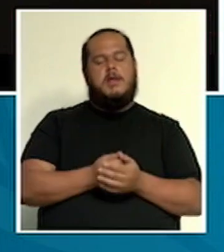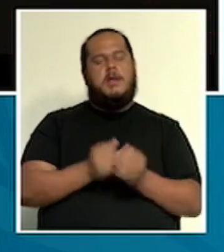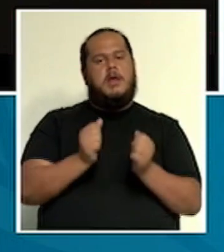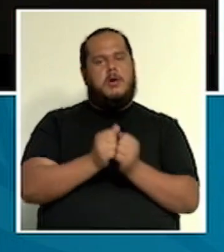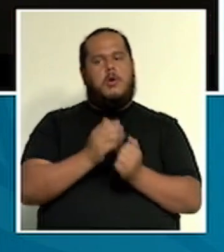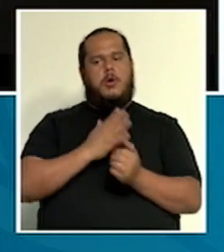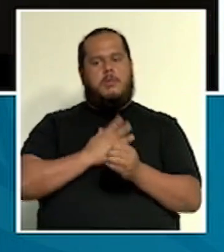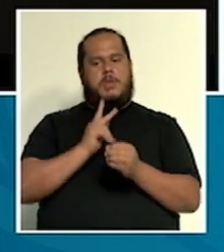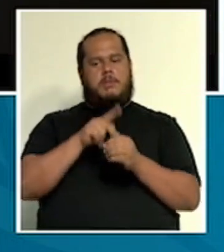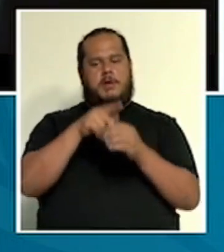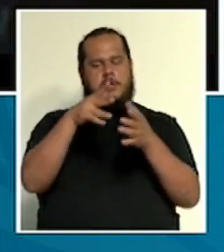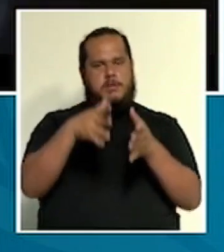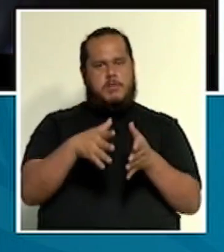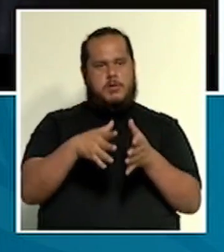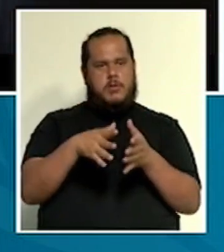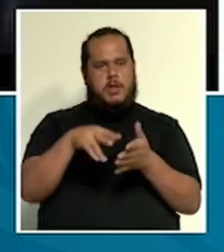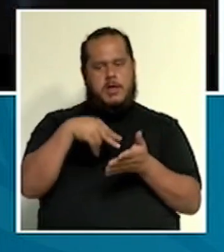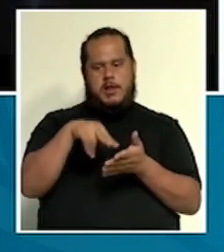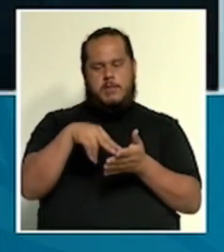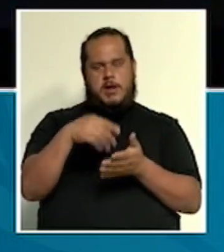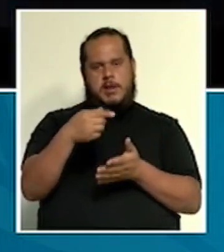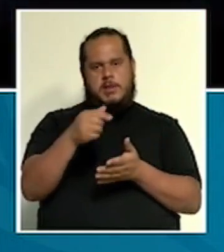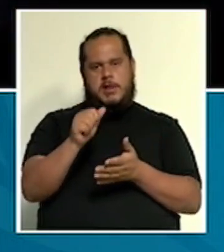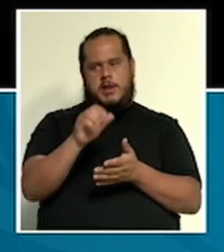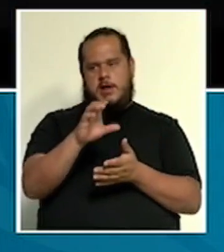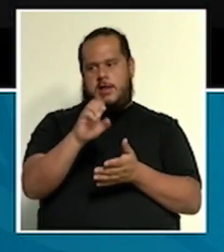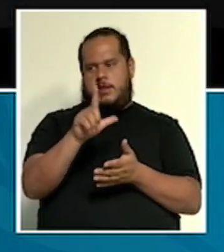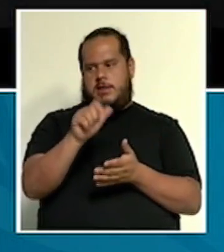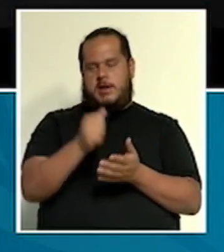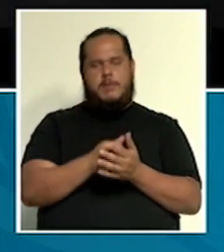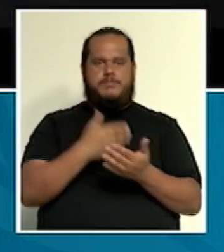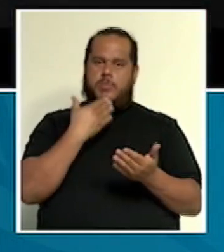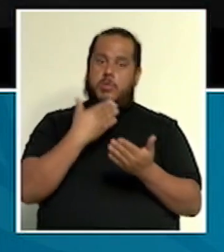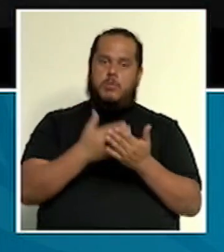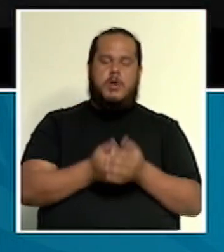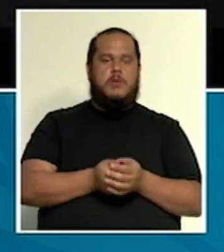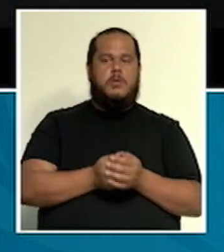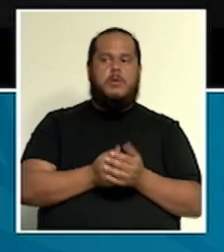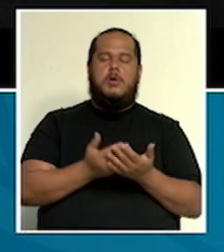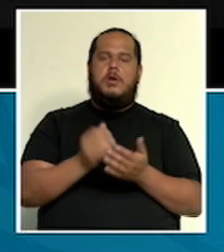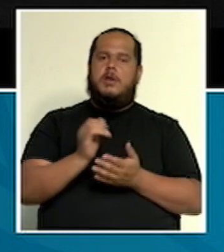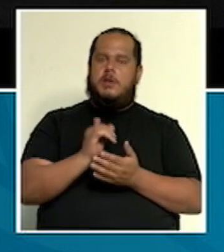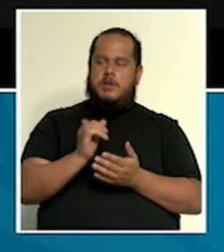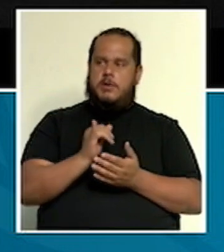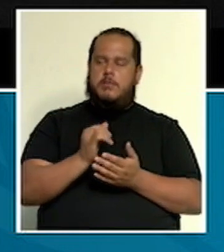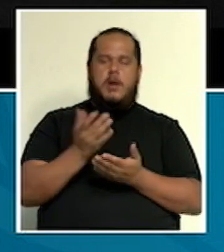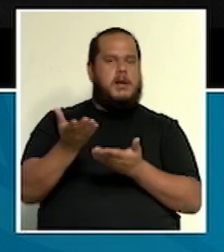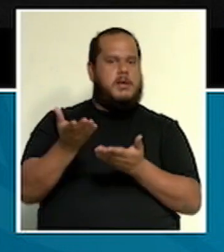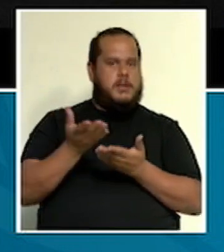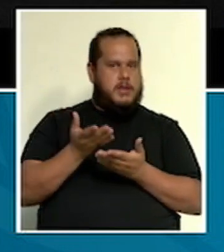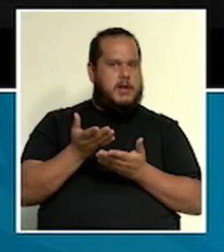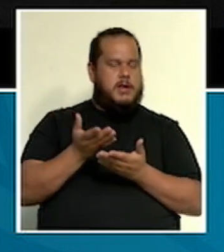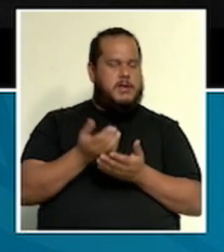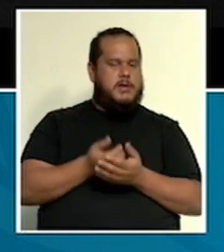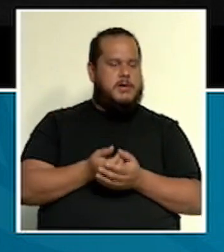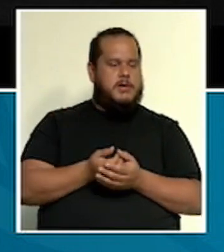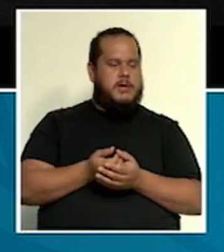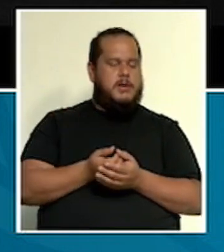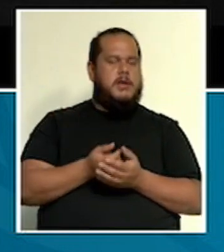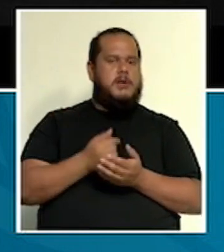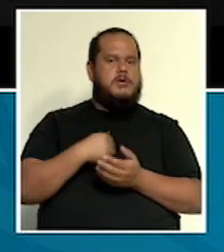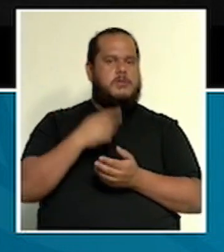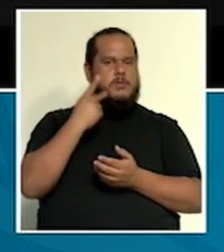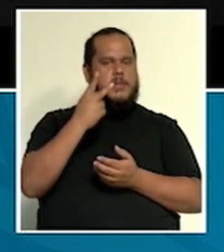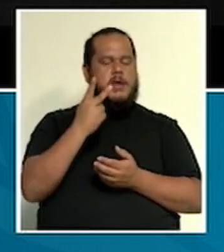mi participación en el baile de la Gacela. Y bueno, ahí además me tocó ver a